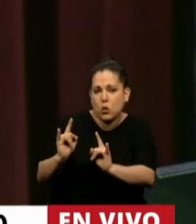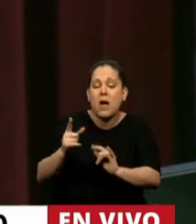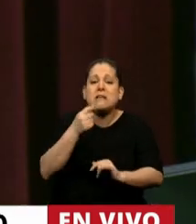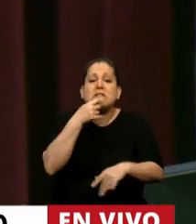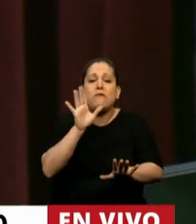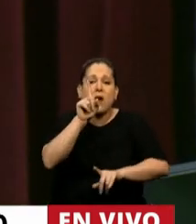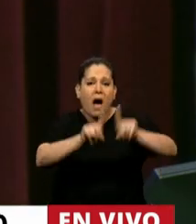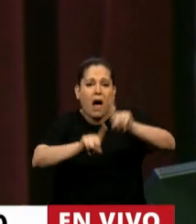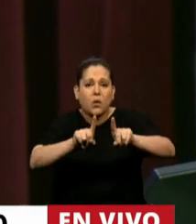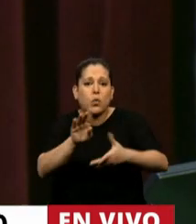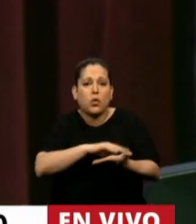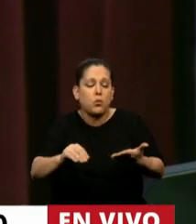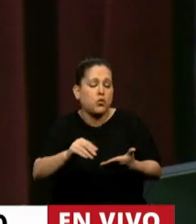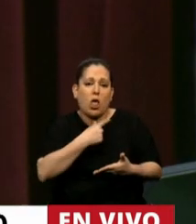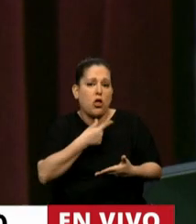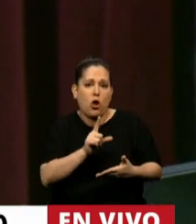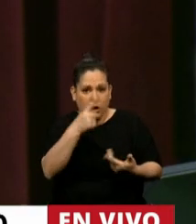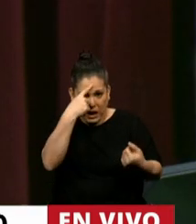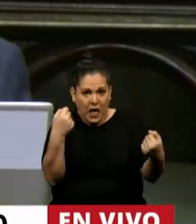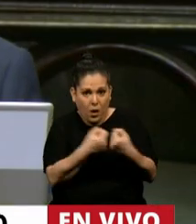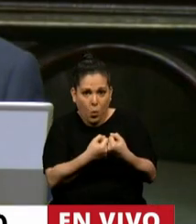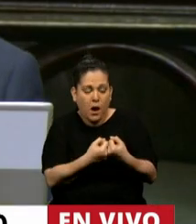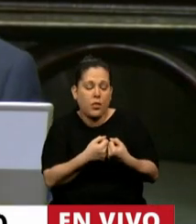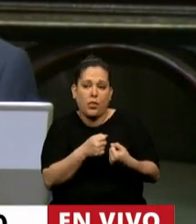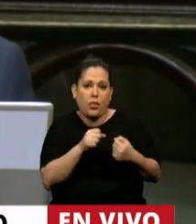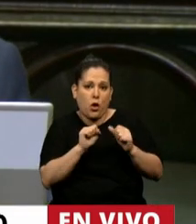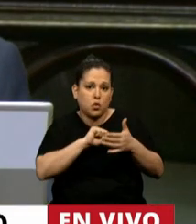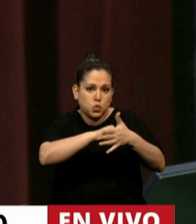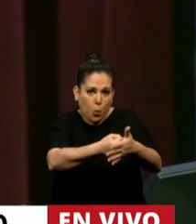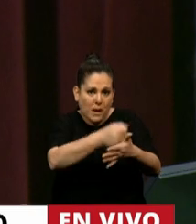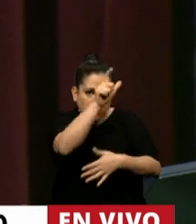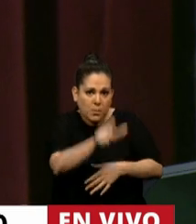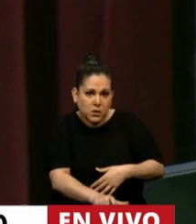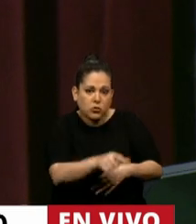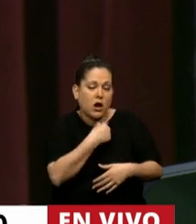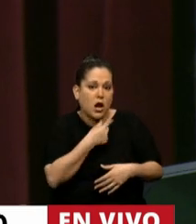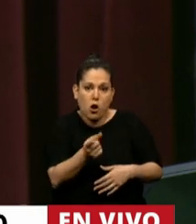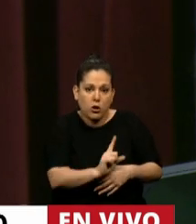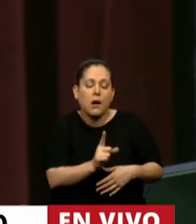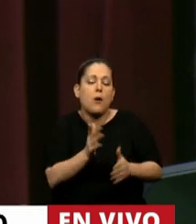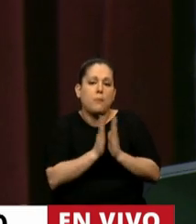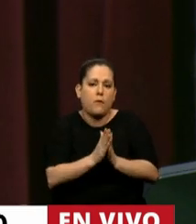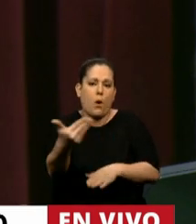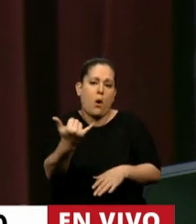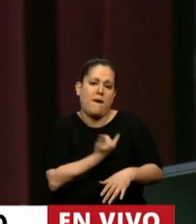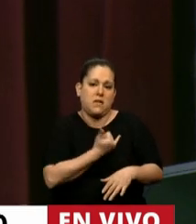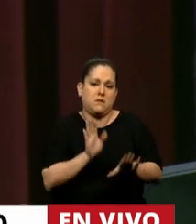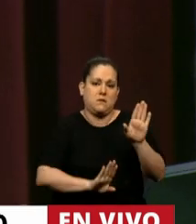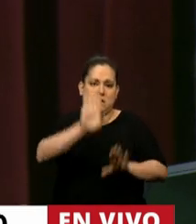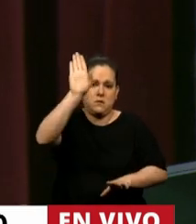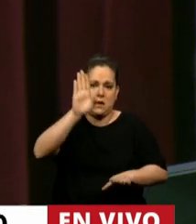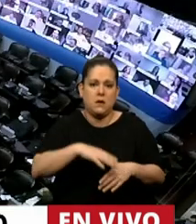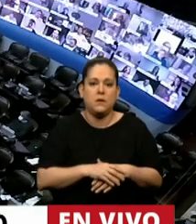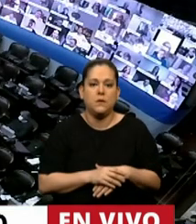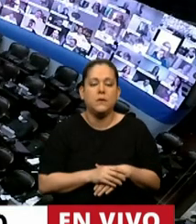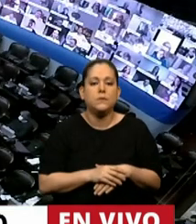algún diputado no va a acompañar la suspensión y Remo del cuerpo del diputado ameri por favor que pida la